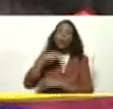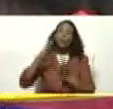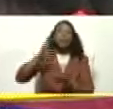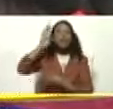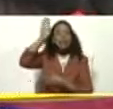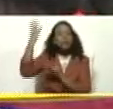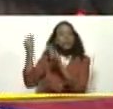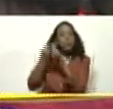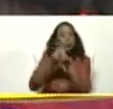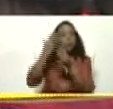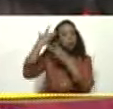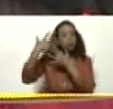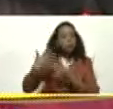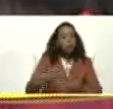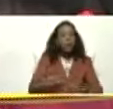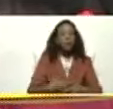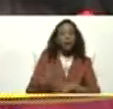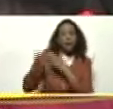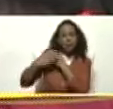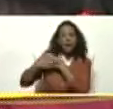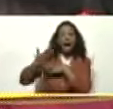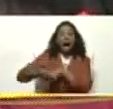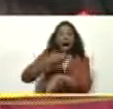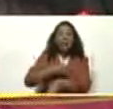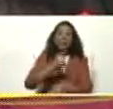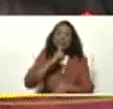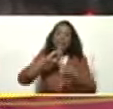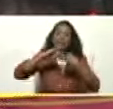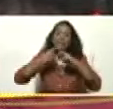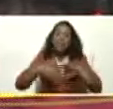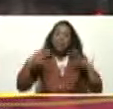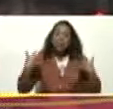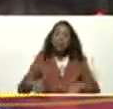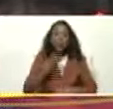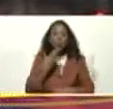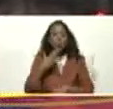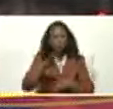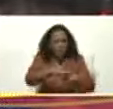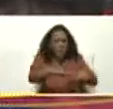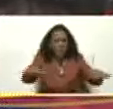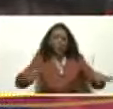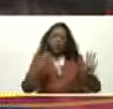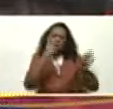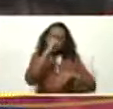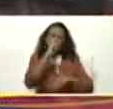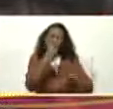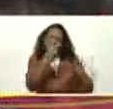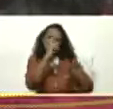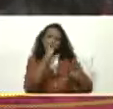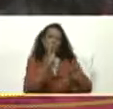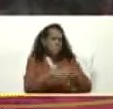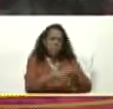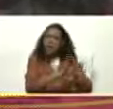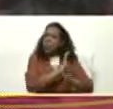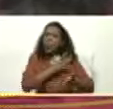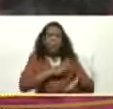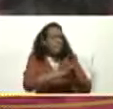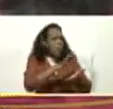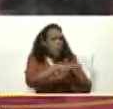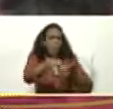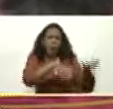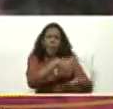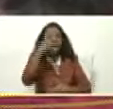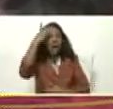acompaña siempre decía antes las dificultades me decía cuando éramos pequeñito Yo tenía 7 años mi hijo No se preocupe porque yo me